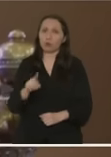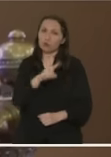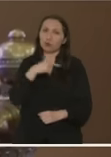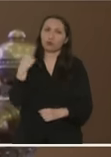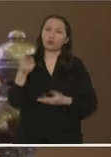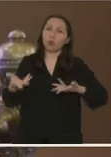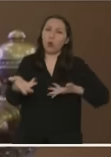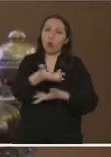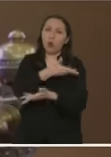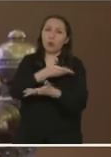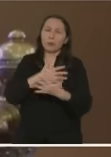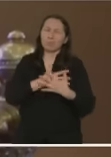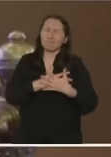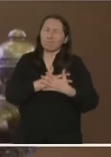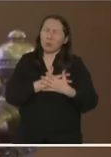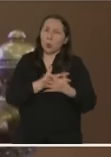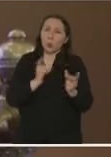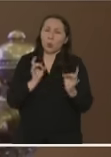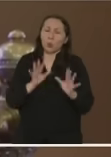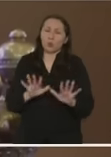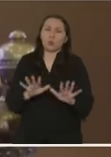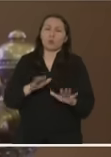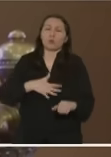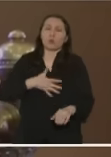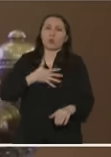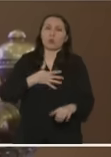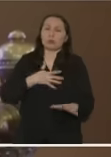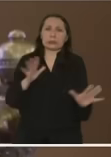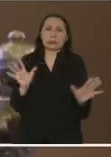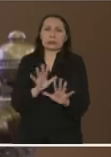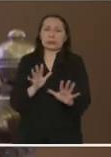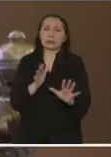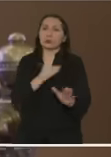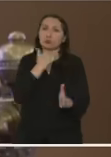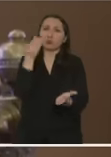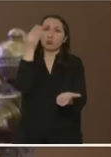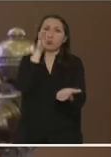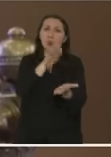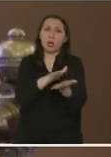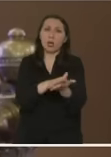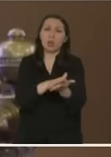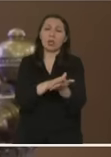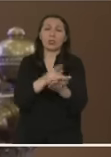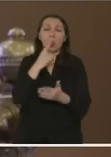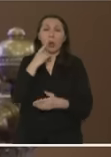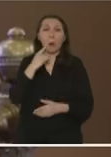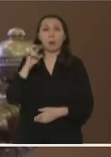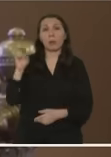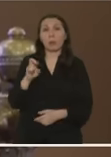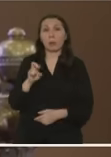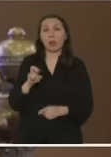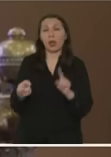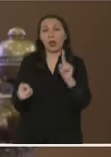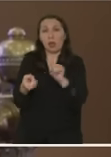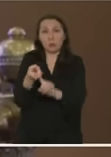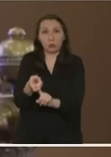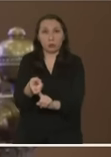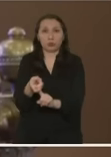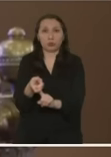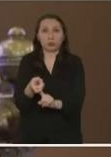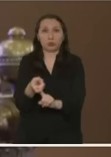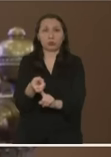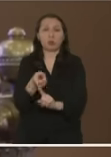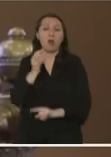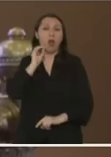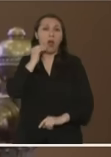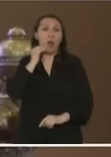estamos compartiendo nuestra conmoción por la partida trágica de un hombre, un padre, un esposo,